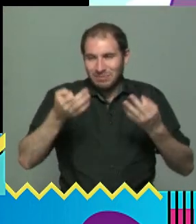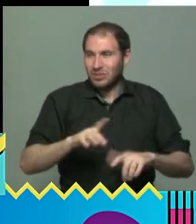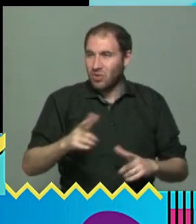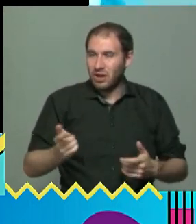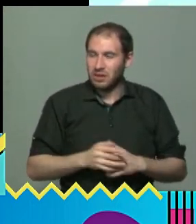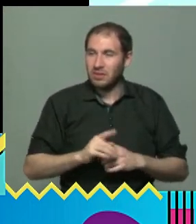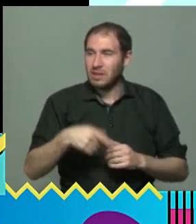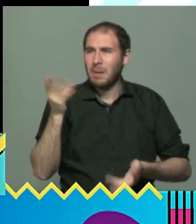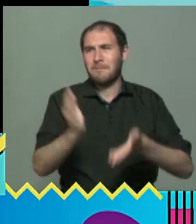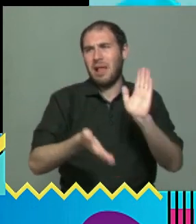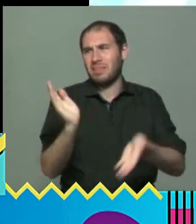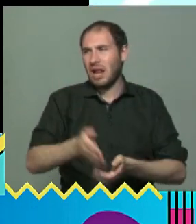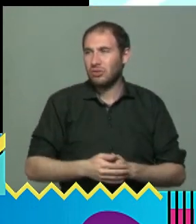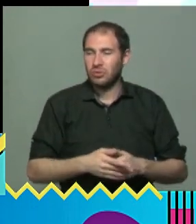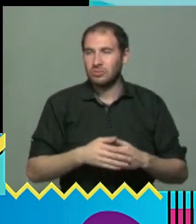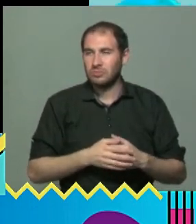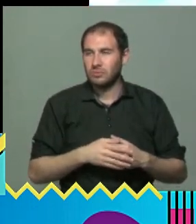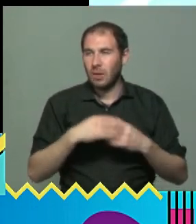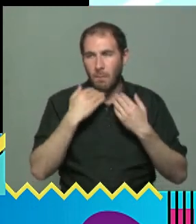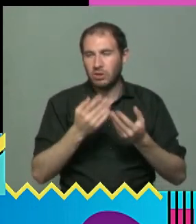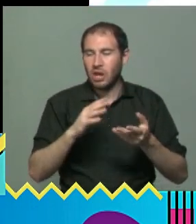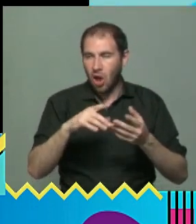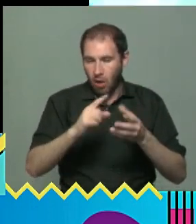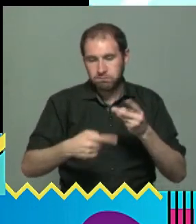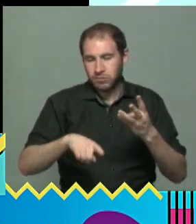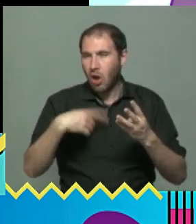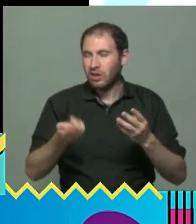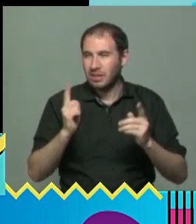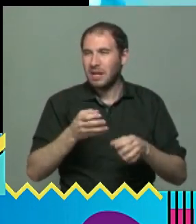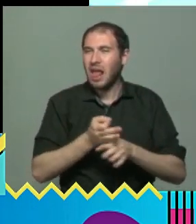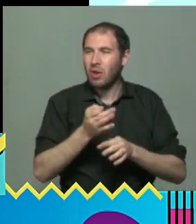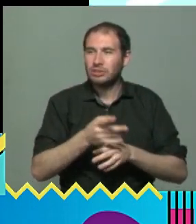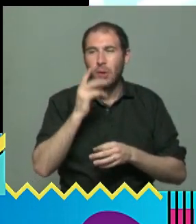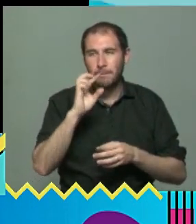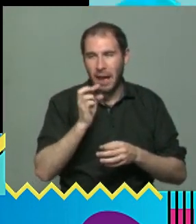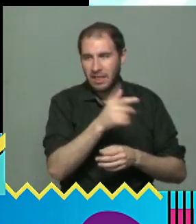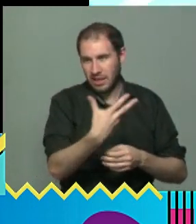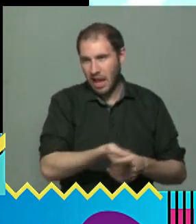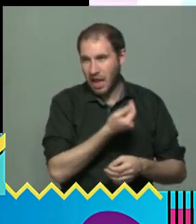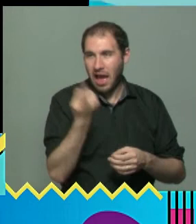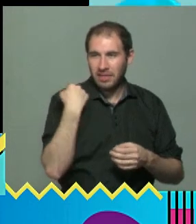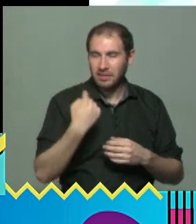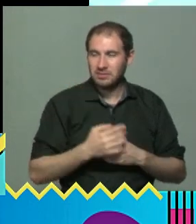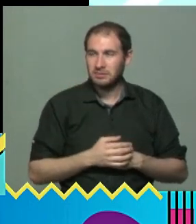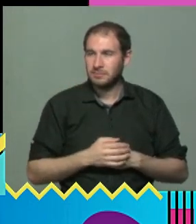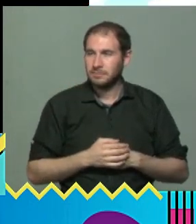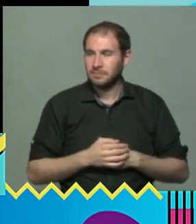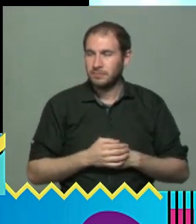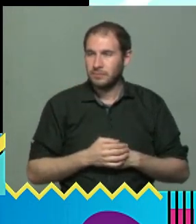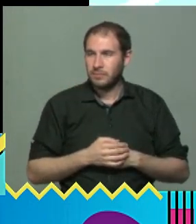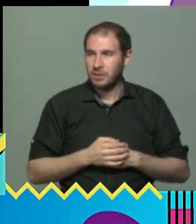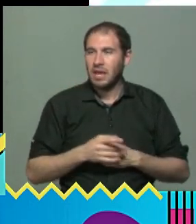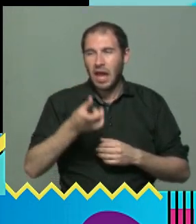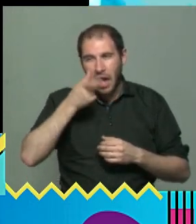entonces viene el maltrato, más allá de haber otra multicausalidad, también la educación que sus padres han tenido, a lo mejor, ¿no es cierto?,